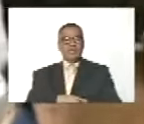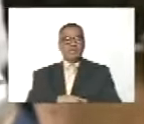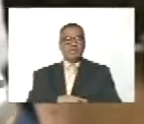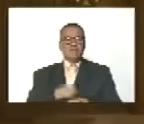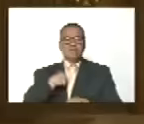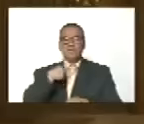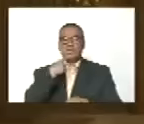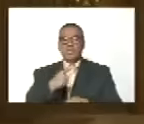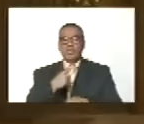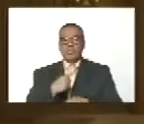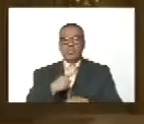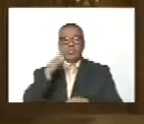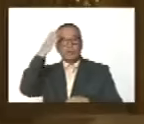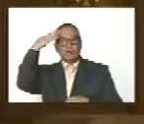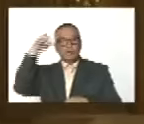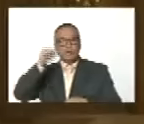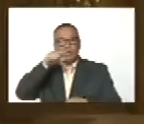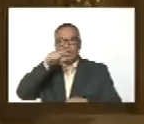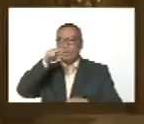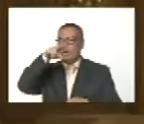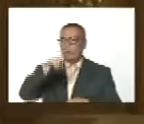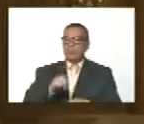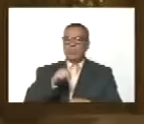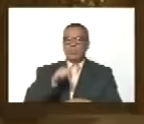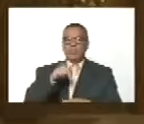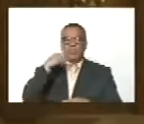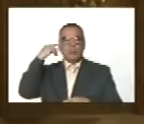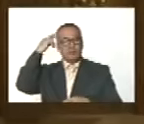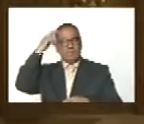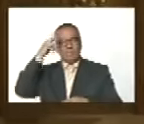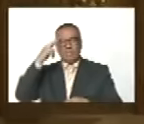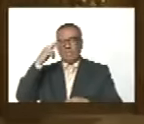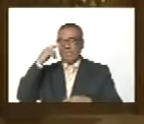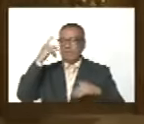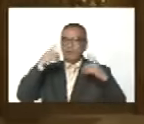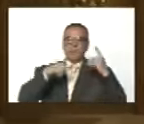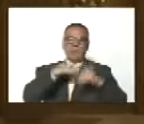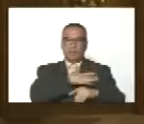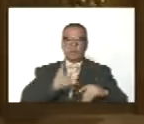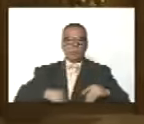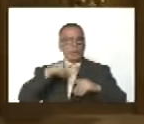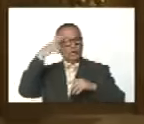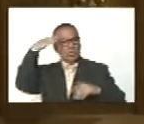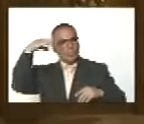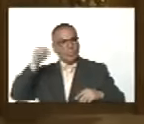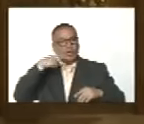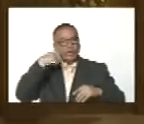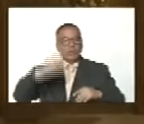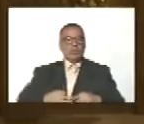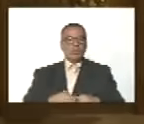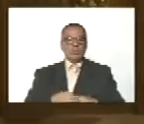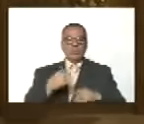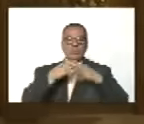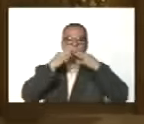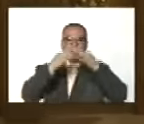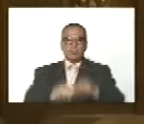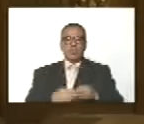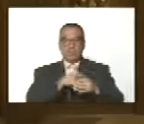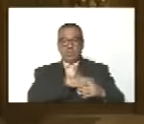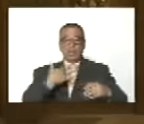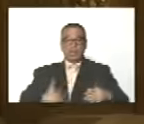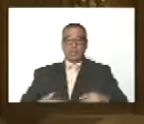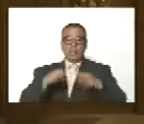y me decía, no es un sueño, Nicolás, es una pesadilla. China no es un sueño, China es una certeza. China